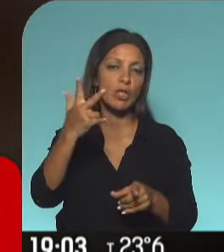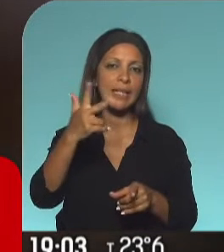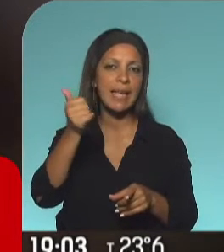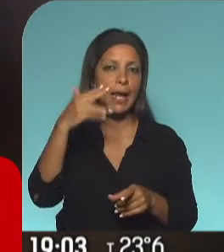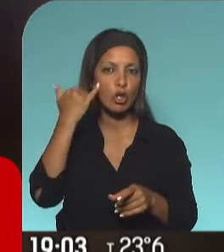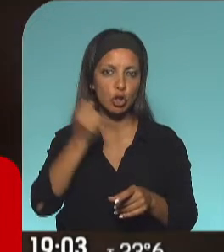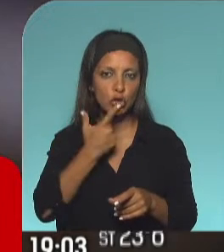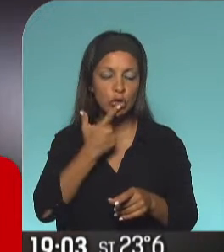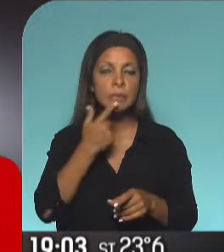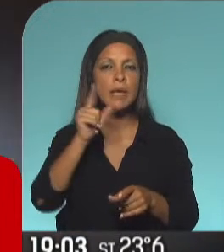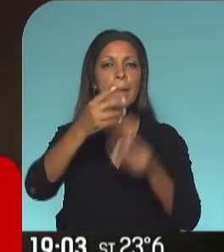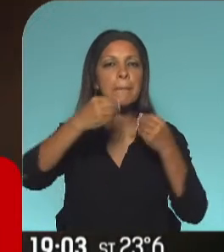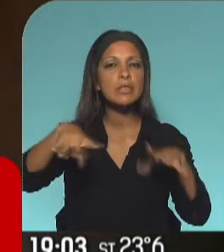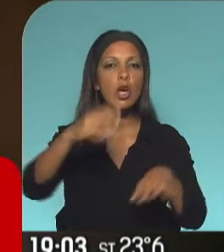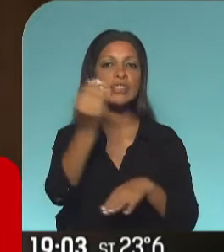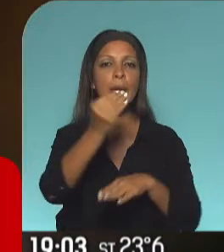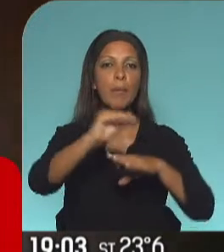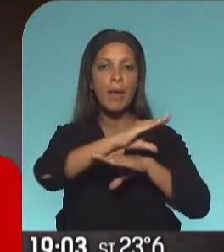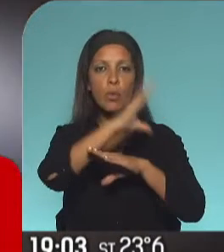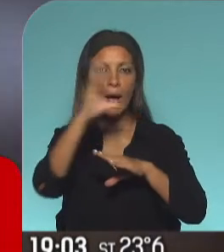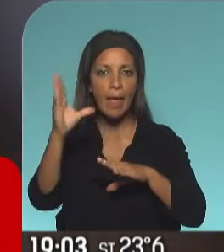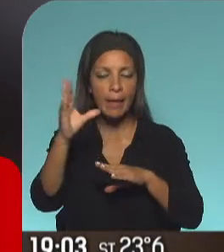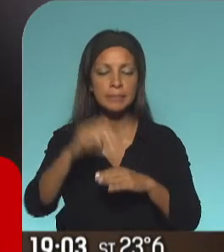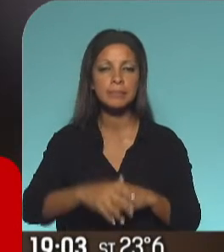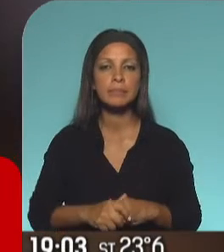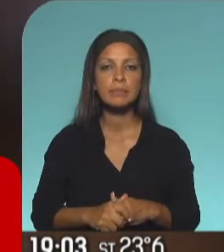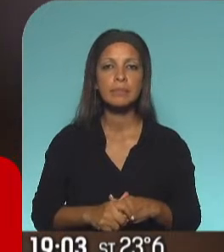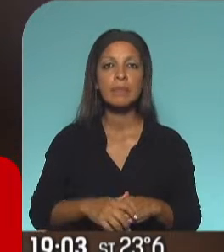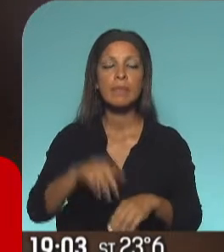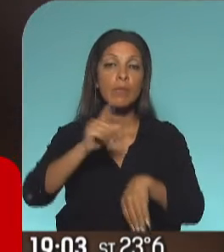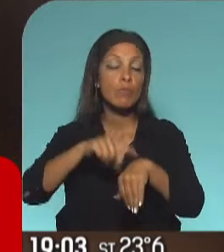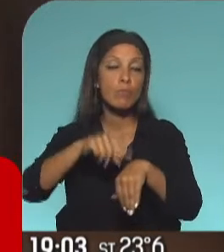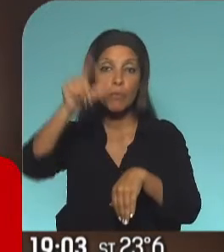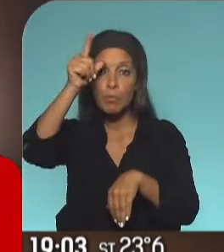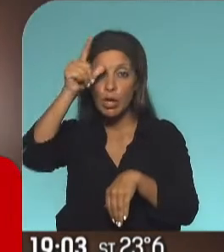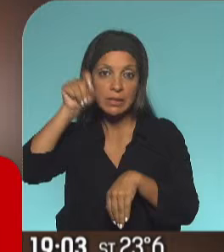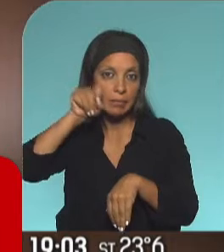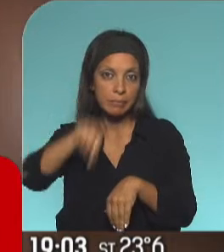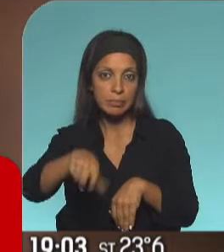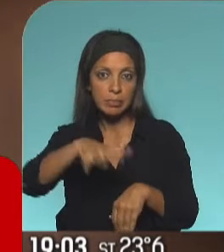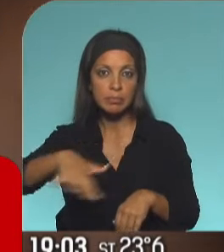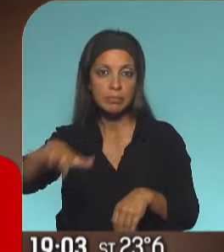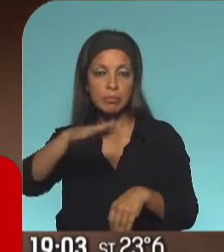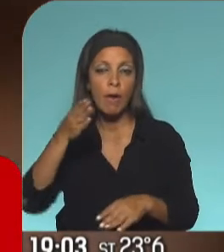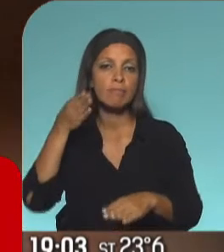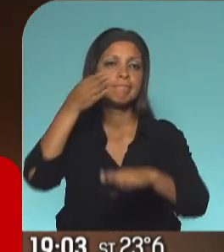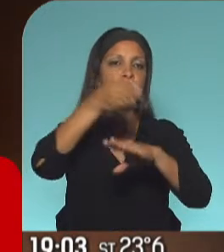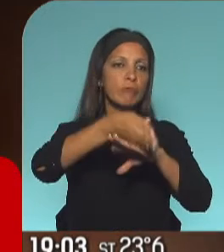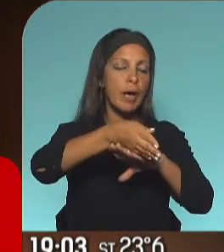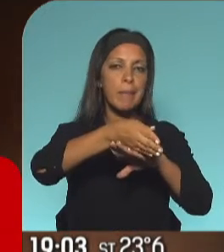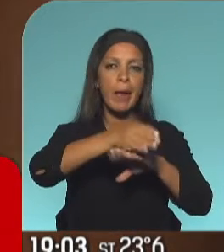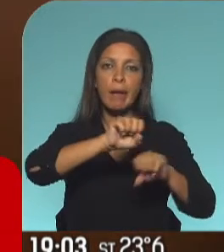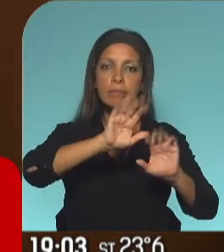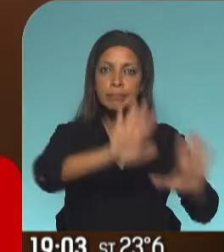La historia, decíamos, comenzó en la madrugada del sábado, cuando la policía de la zona desactivó dos